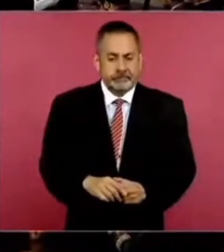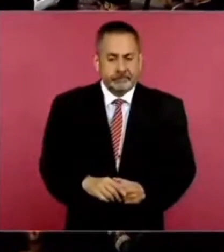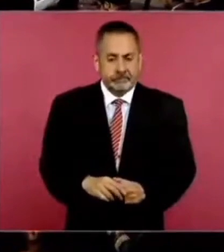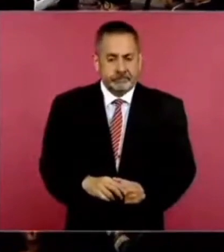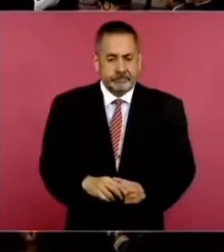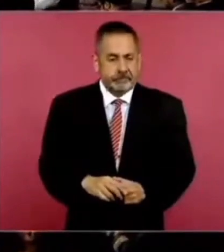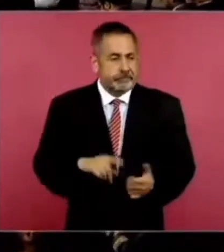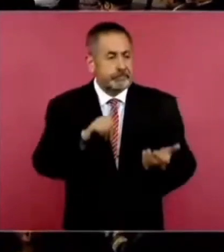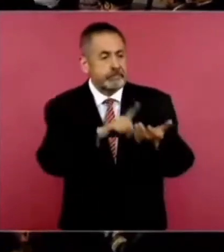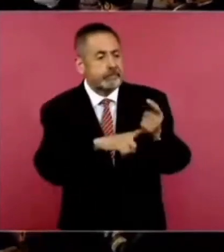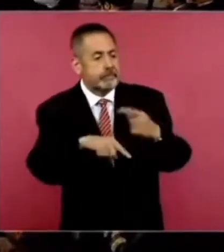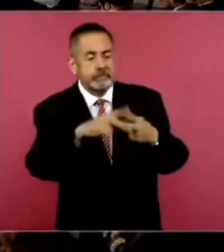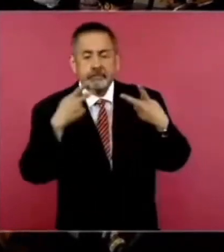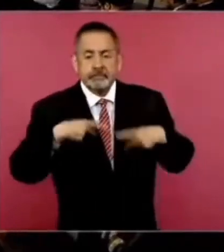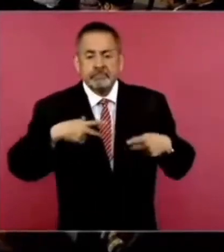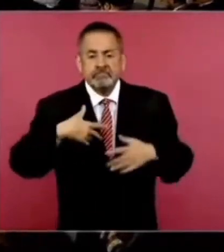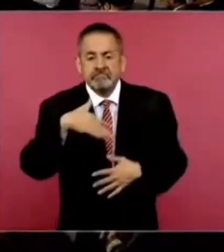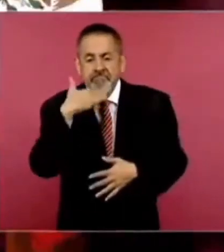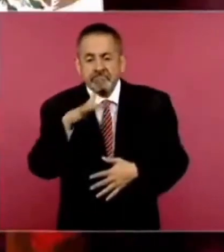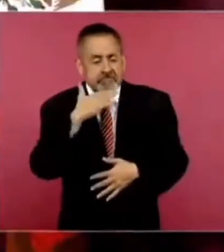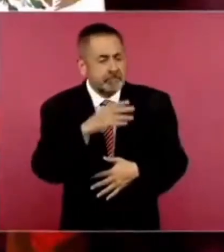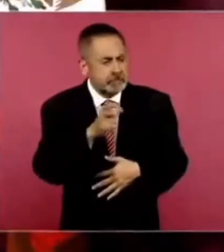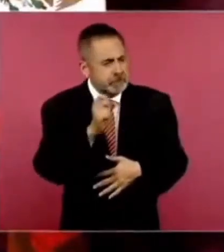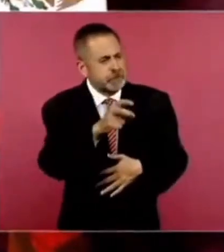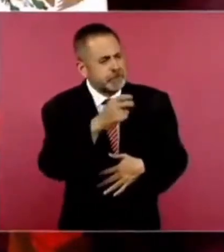aceptar a los corruptos.